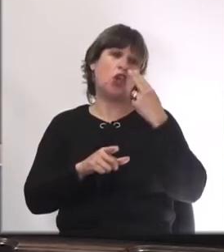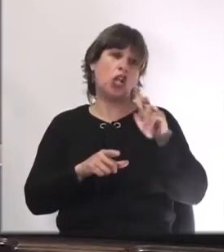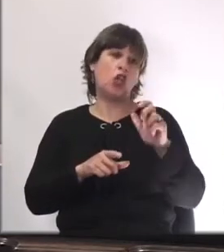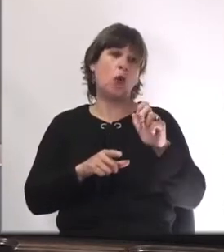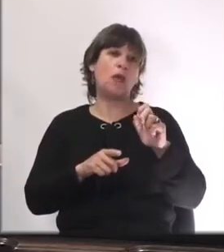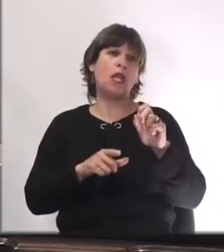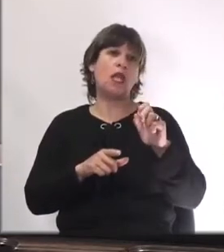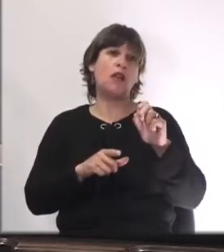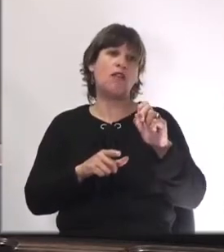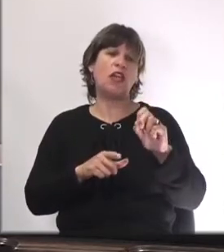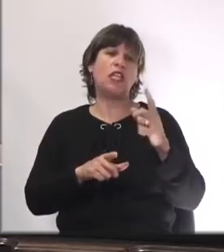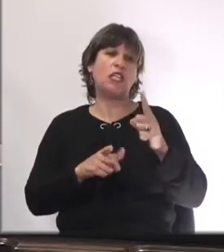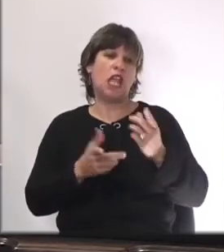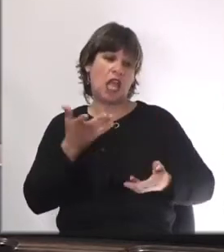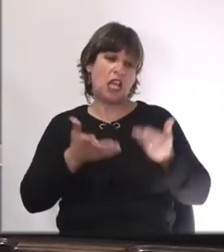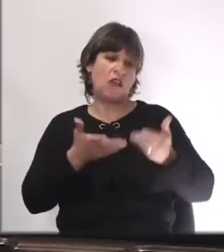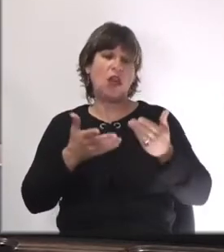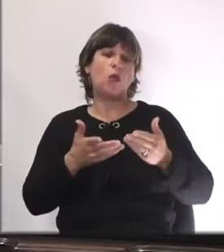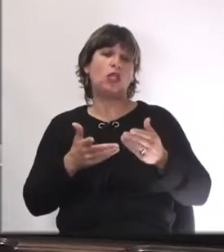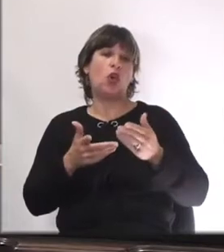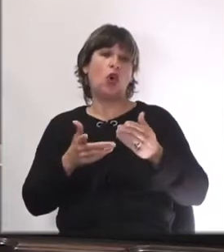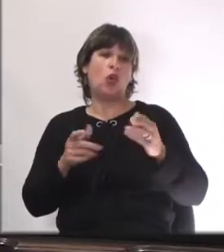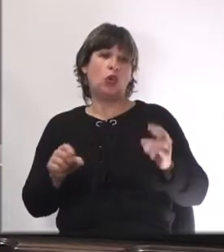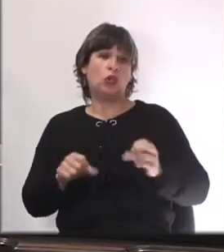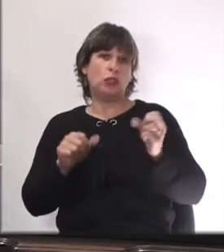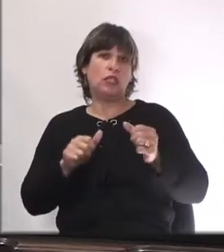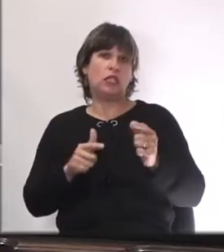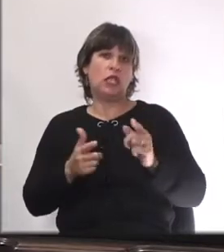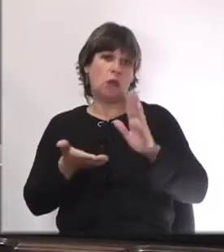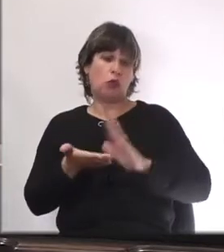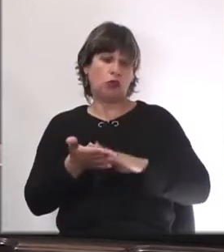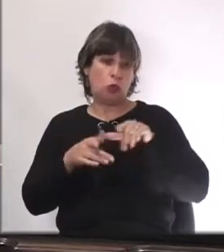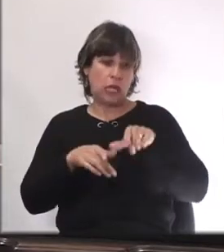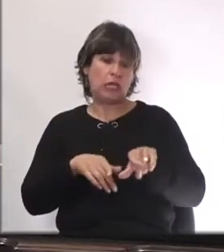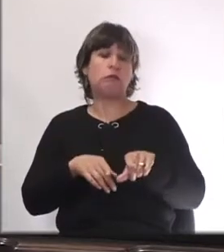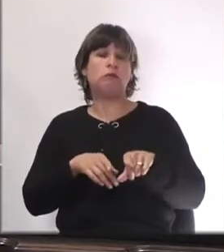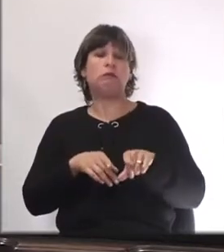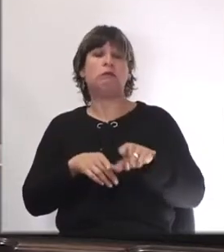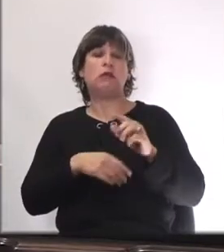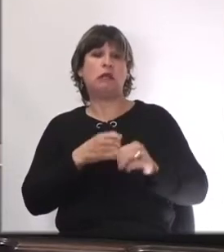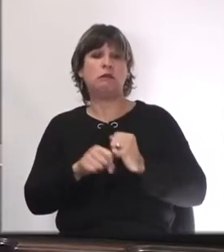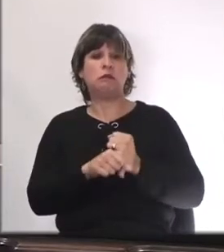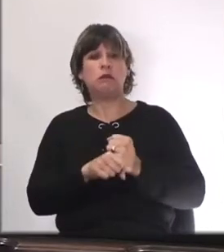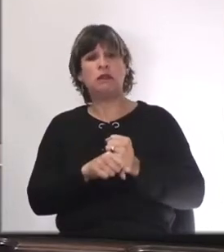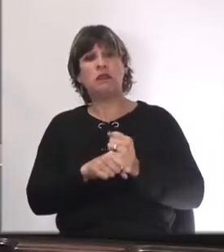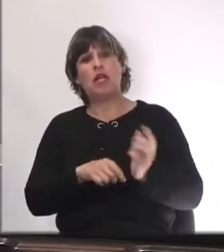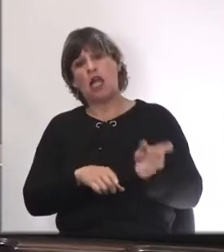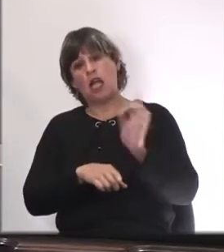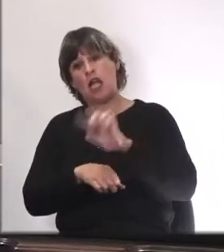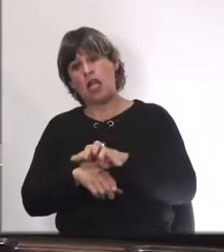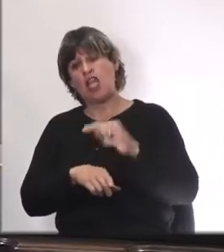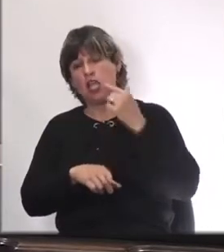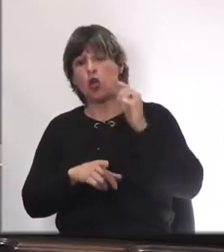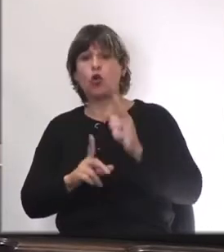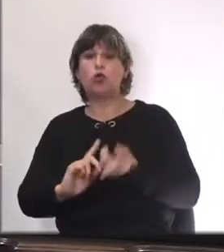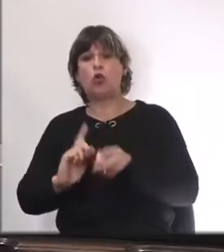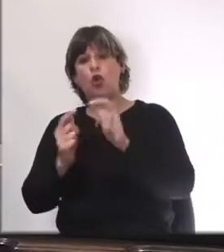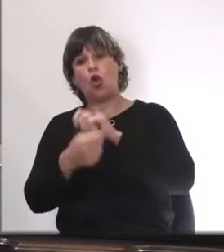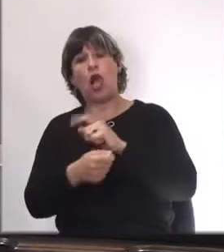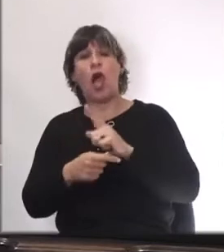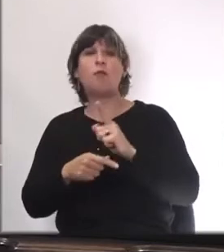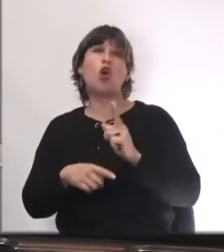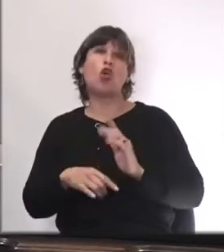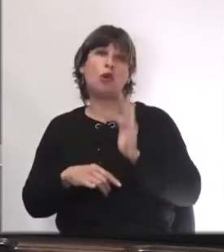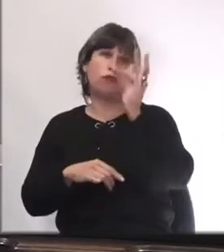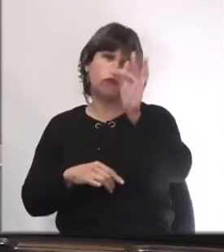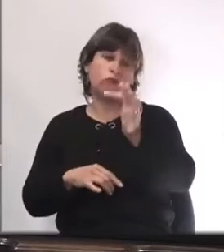evaluación que hacemos sobre eso, y otro que son los cambios que se proyectan hacia